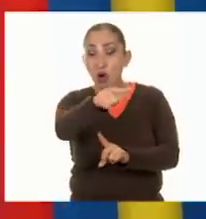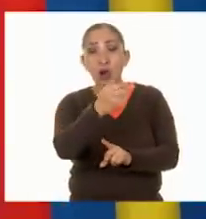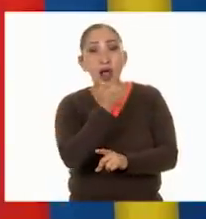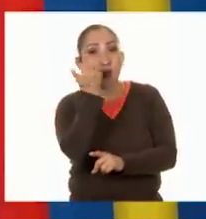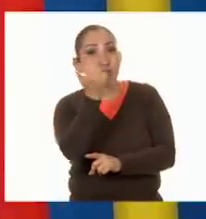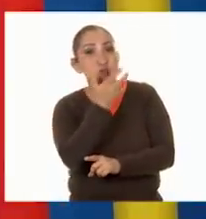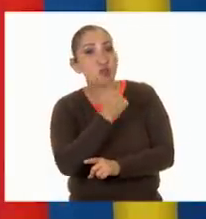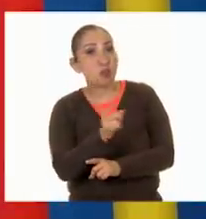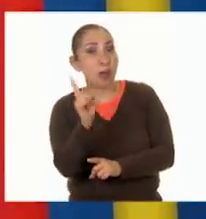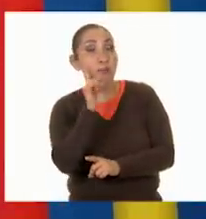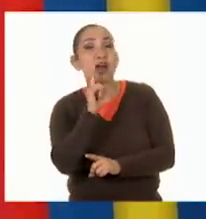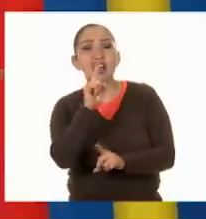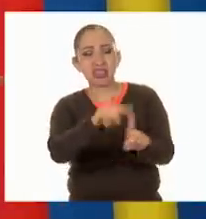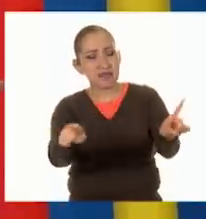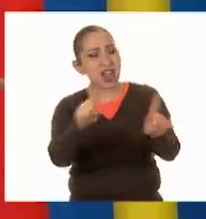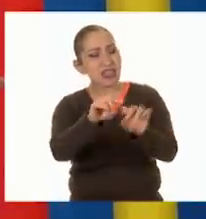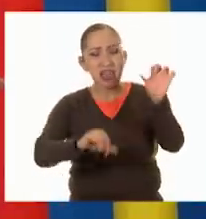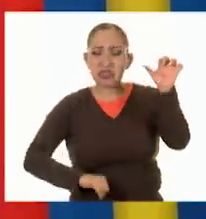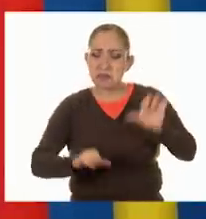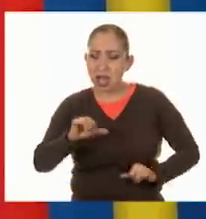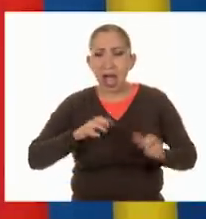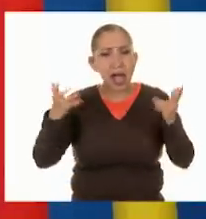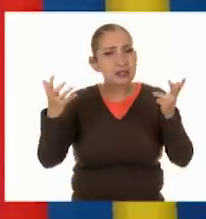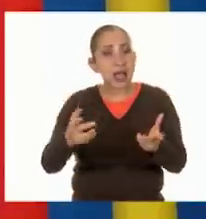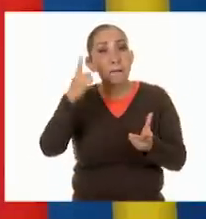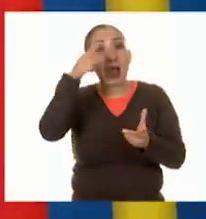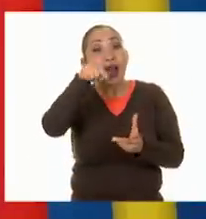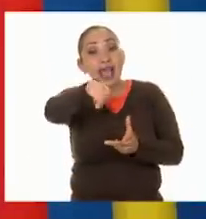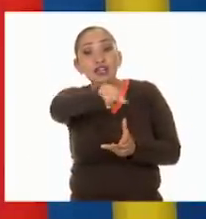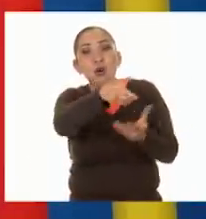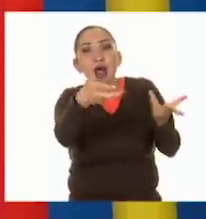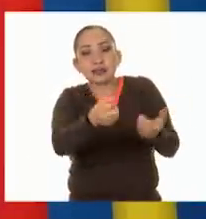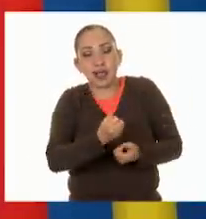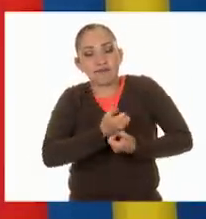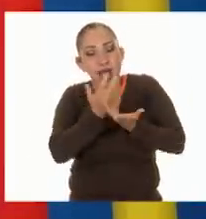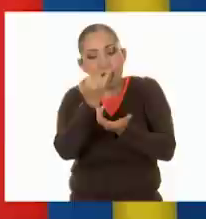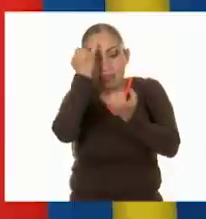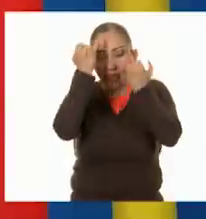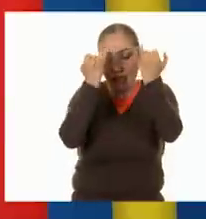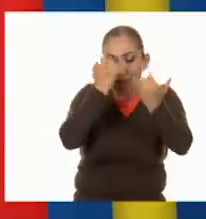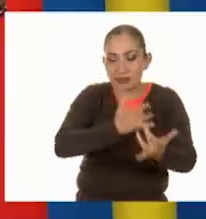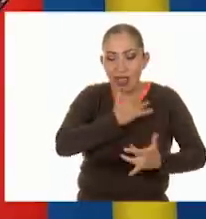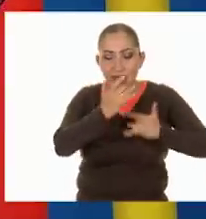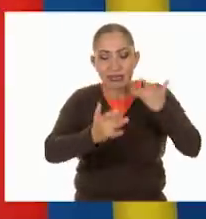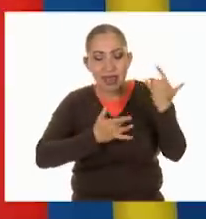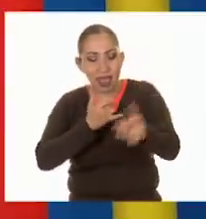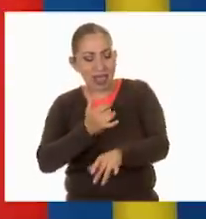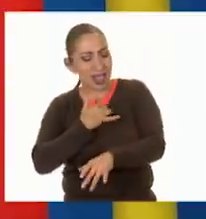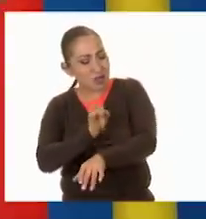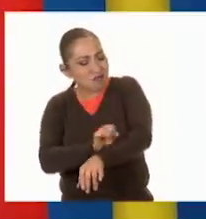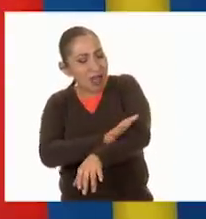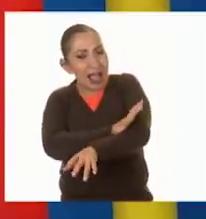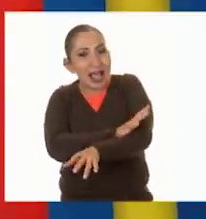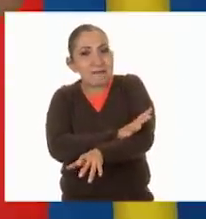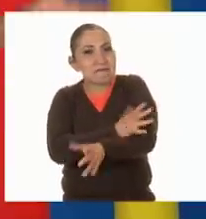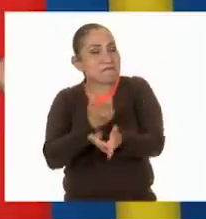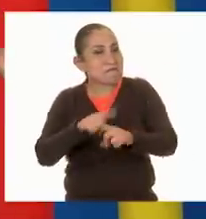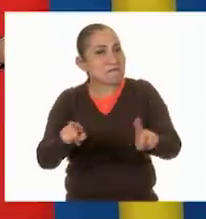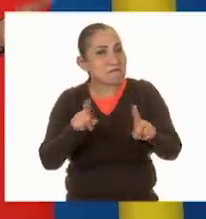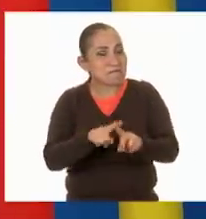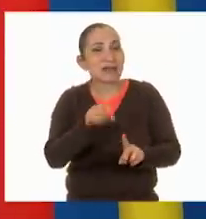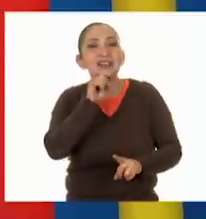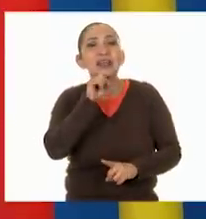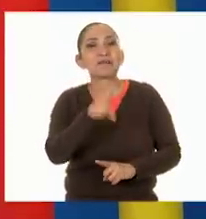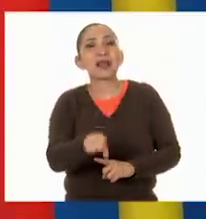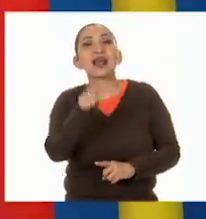alumnos. Diversifiquemos las actividades para que expresen ideas, sentimientos, sensaciones y emociones,